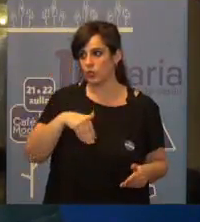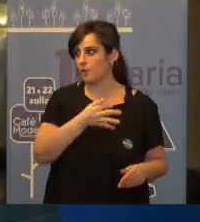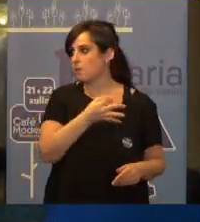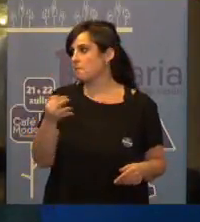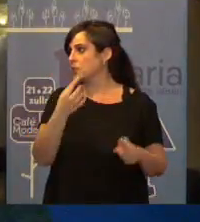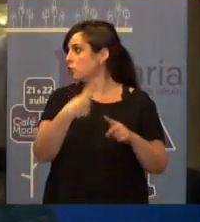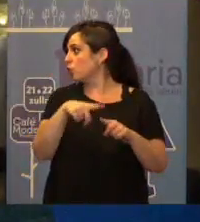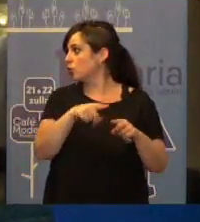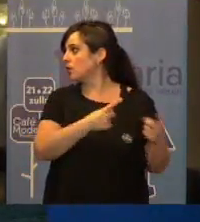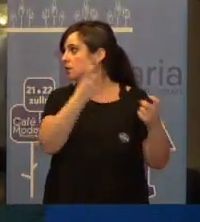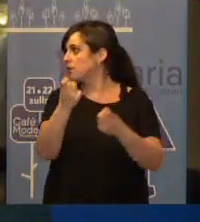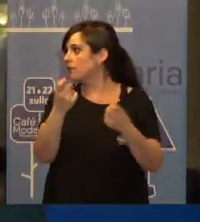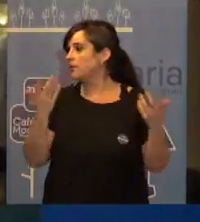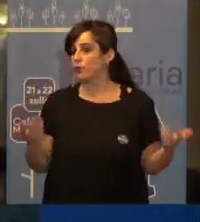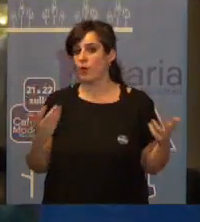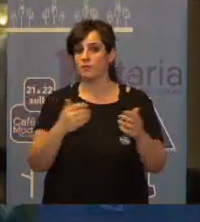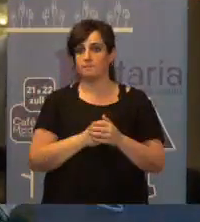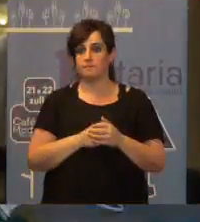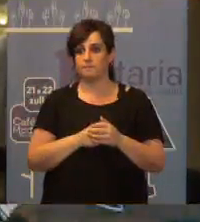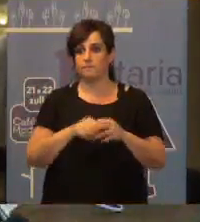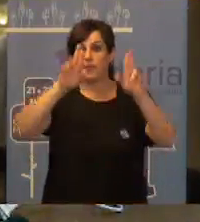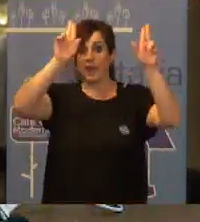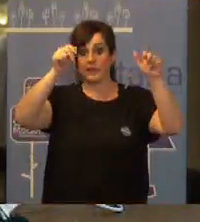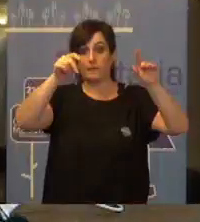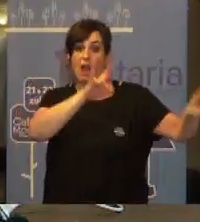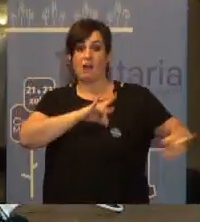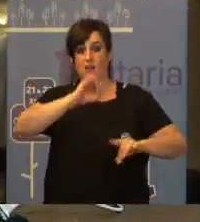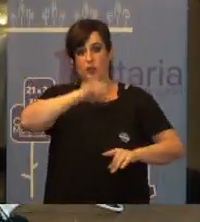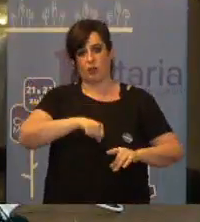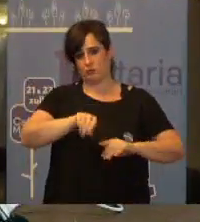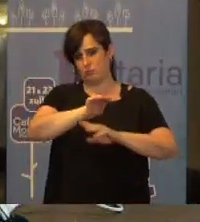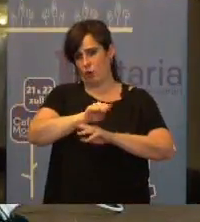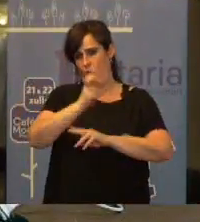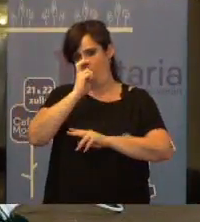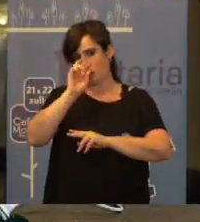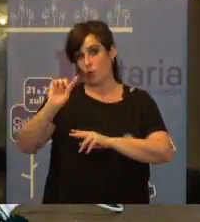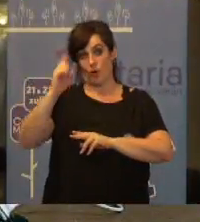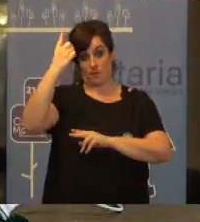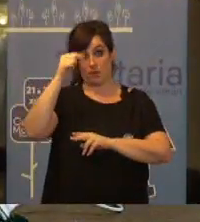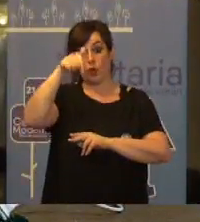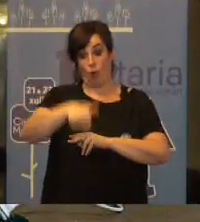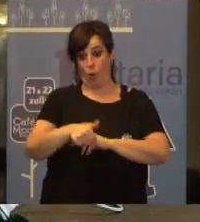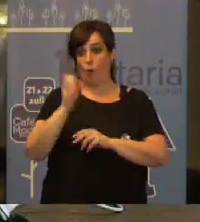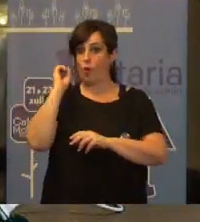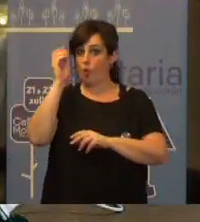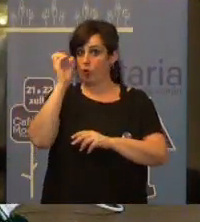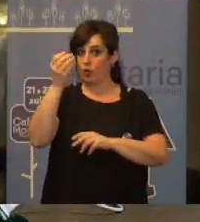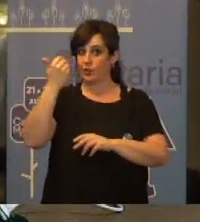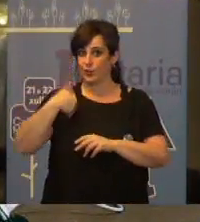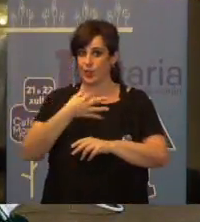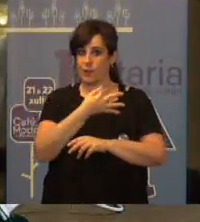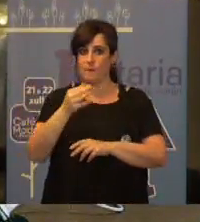reformular é o tema do nacionalismo vasco conservador, que onte e hoxe teñen ao Congreso, non? E onde Puigdemont